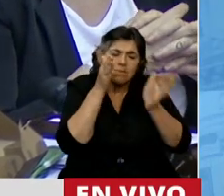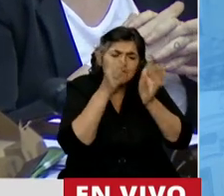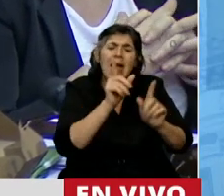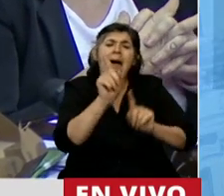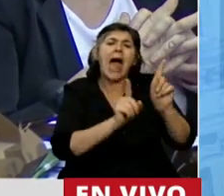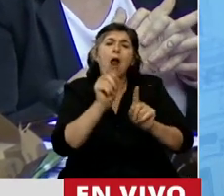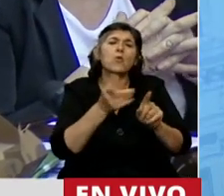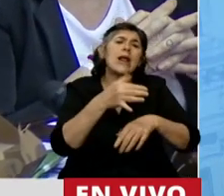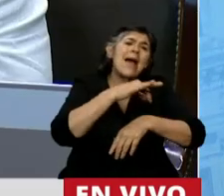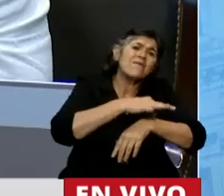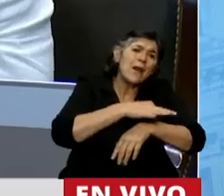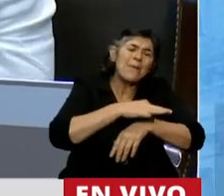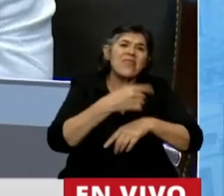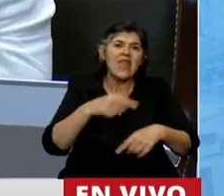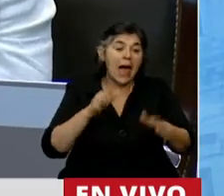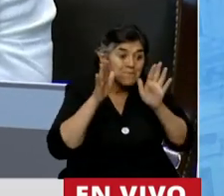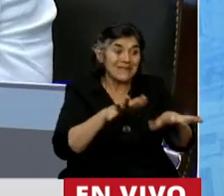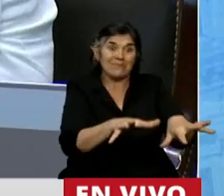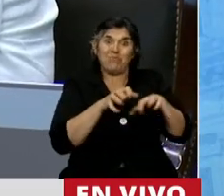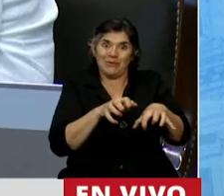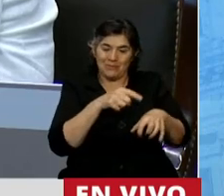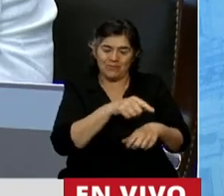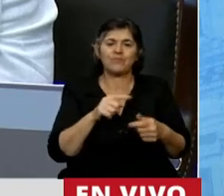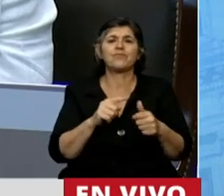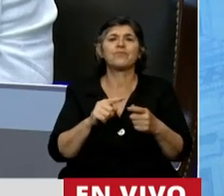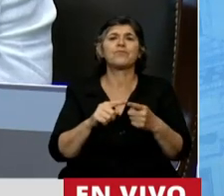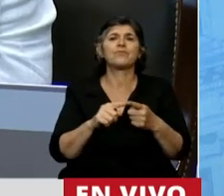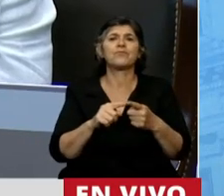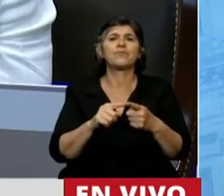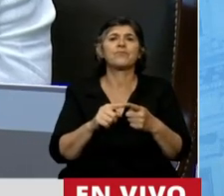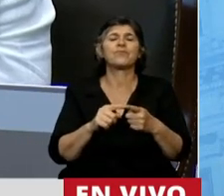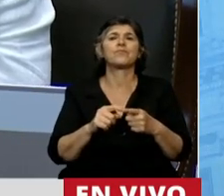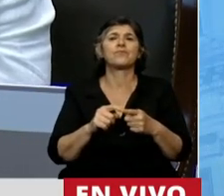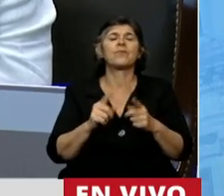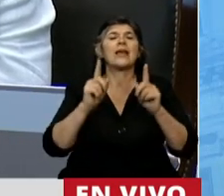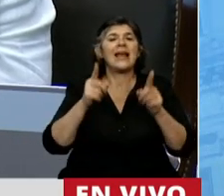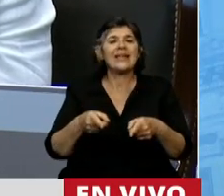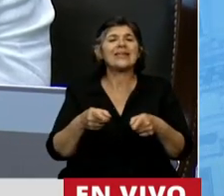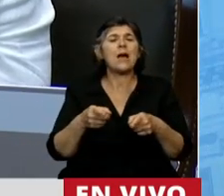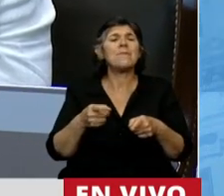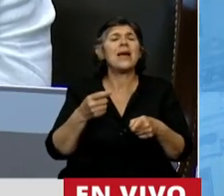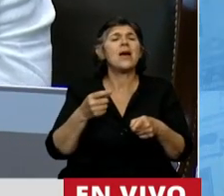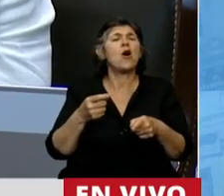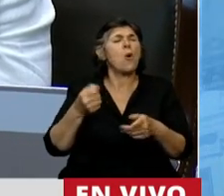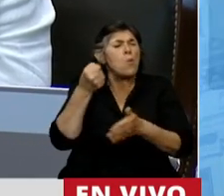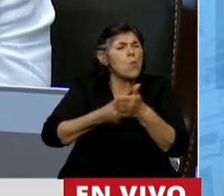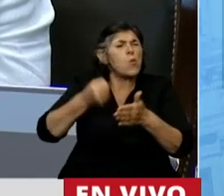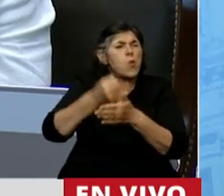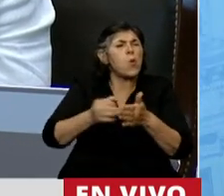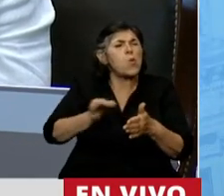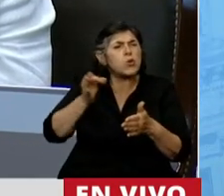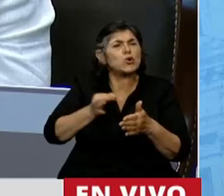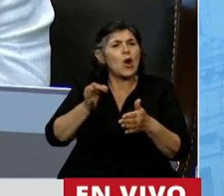de los niños líneas y sobre todas las cosas estamos incorporando algo que fue una lucha de muchos años